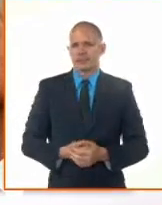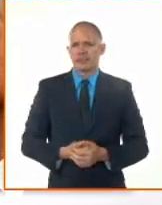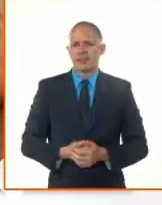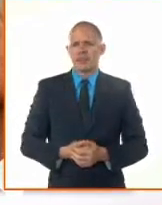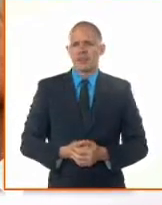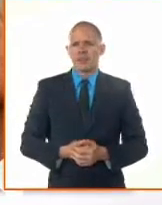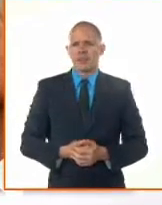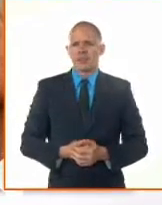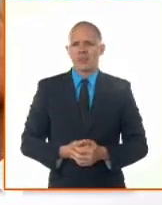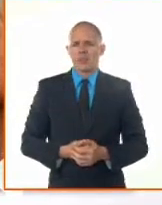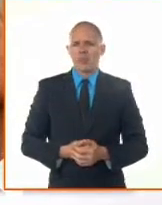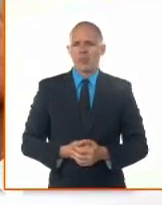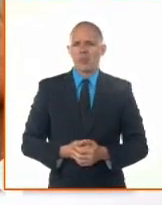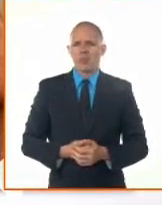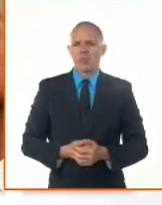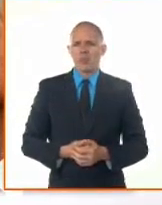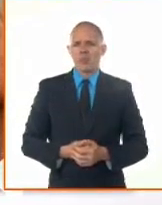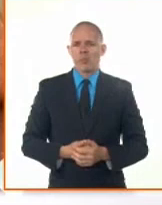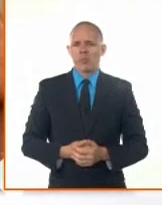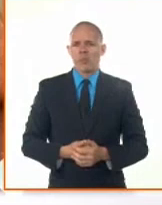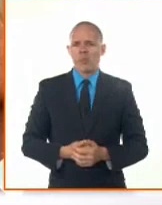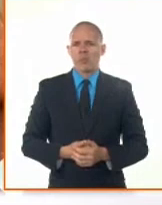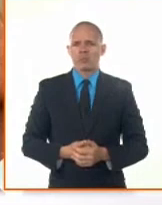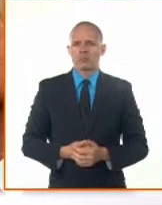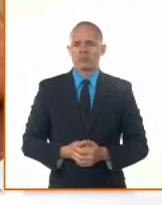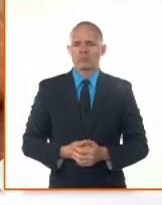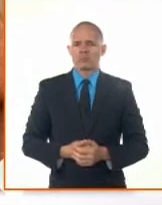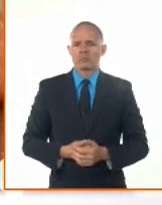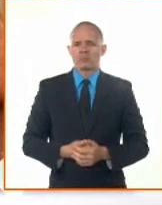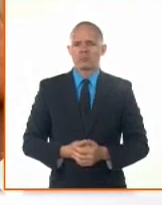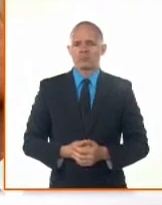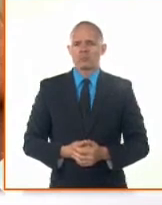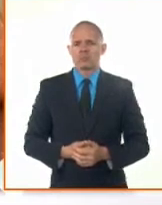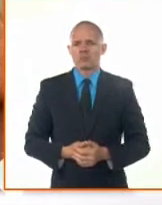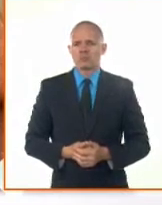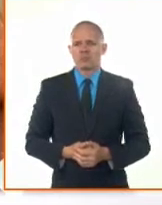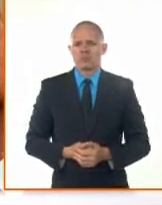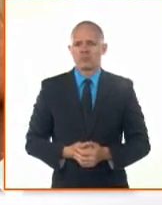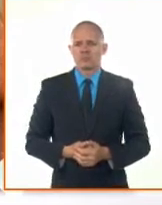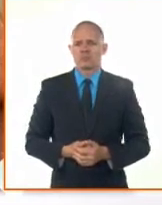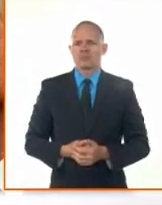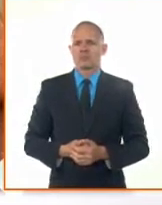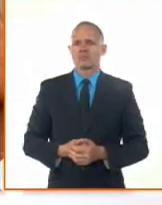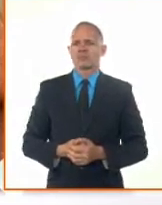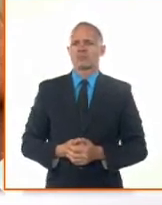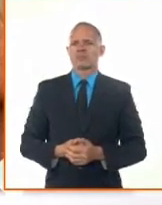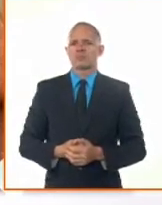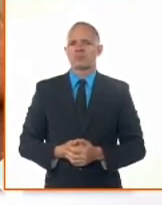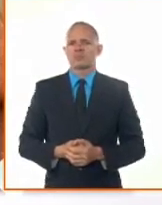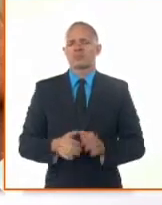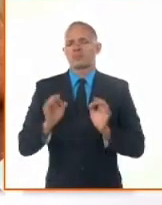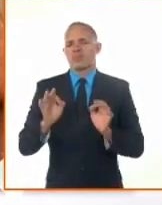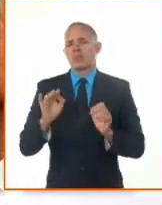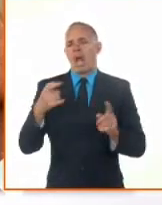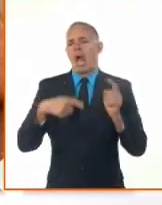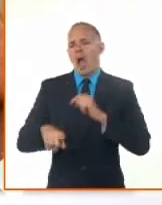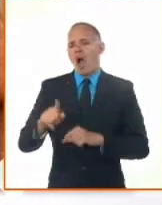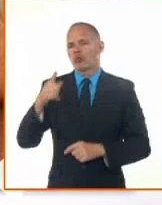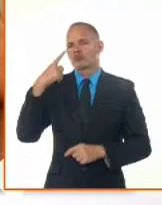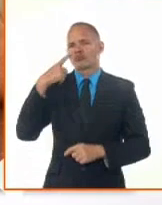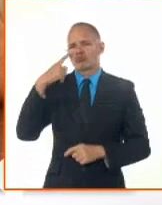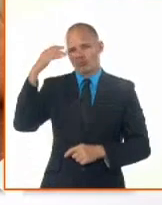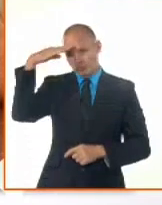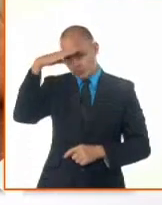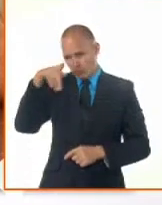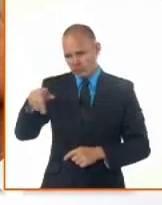largo no es inmediato y en ese periodo la defensa de Trump va a buscar anular cerrar el